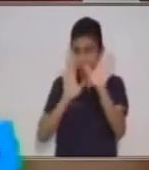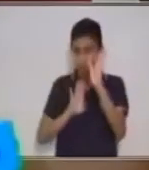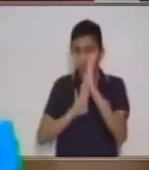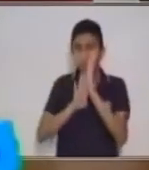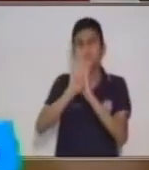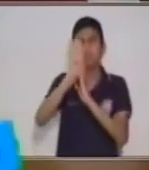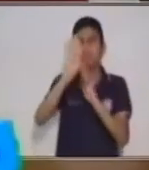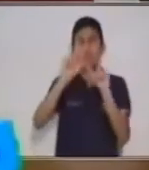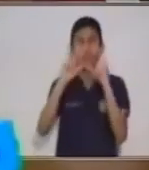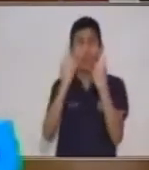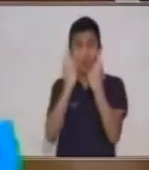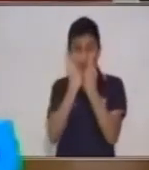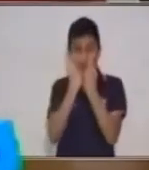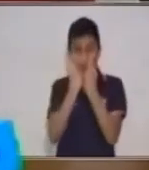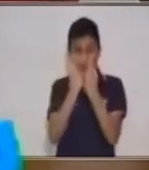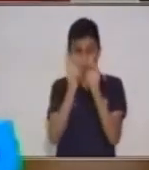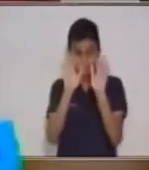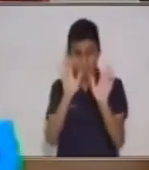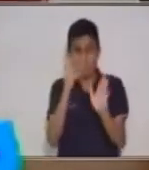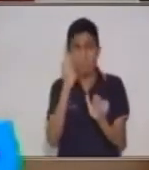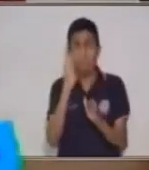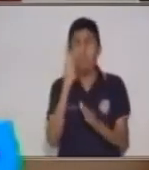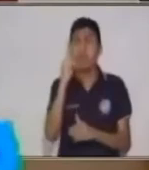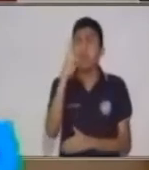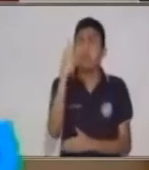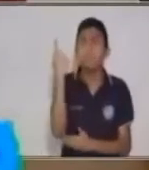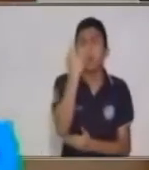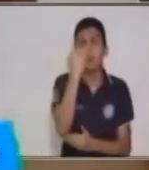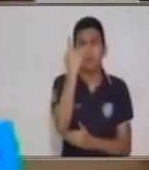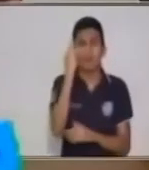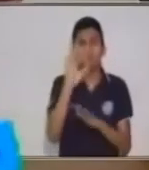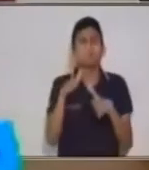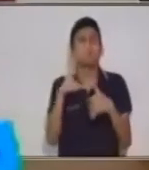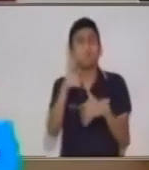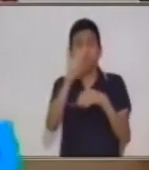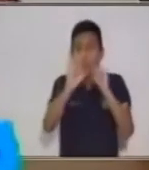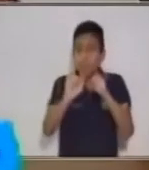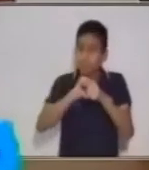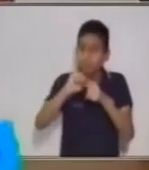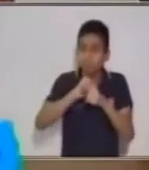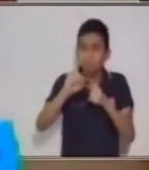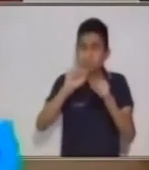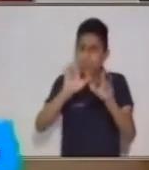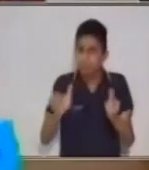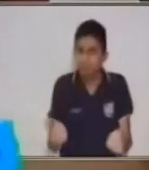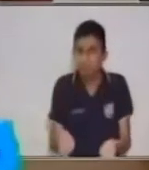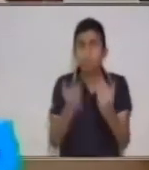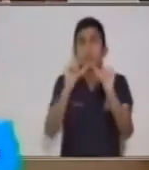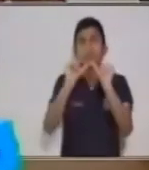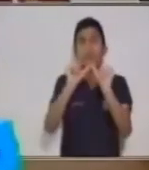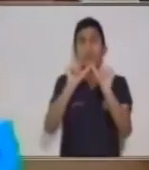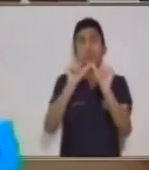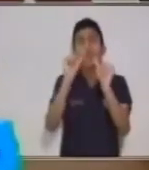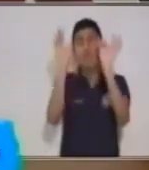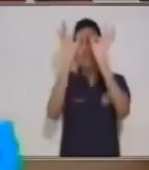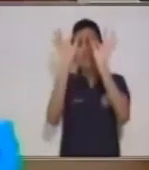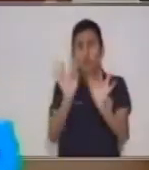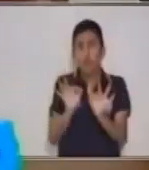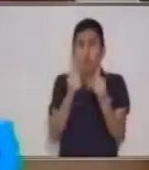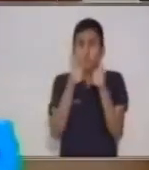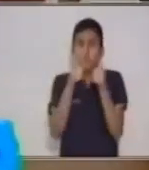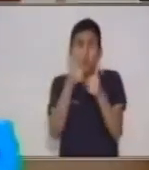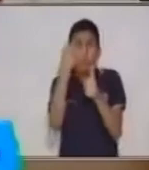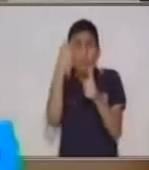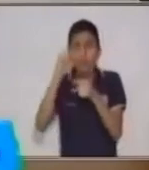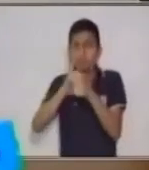en la clase. Por lo tanto, es importante de que lo repases y que lo sigas disfrutando de una forma eficaz y